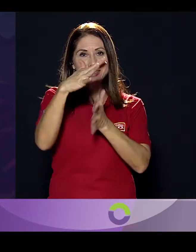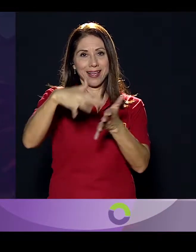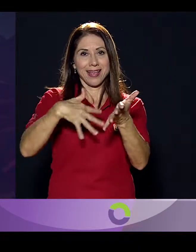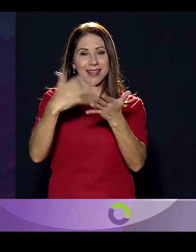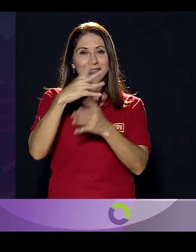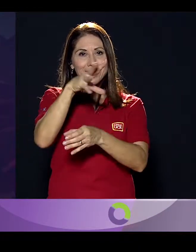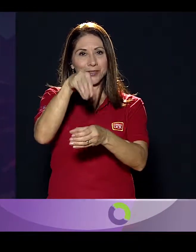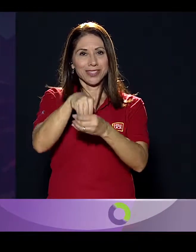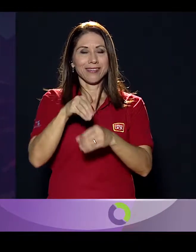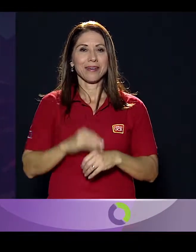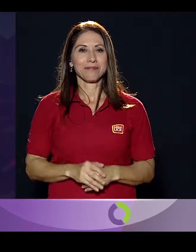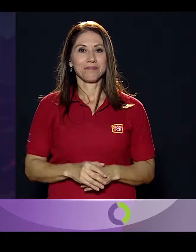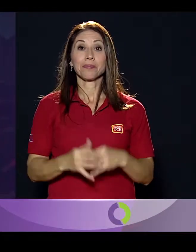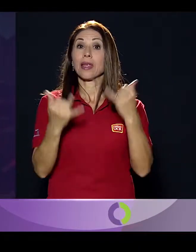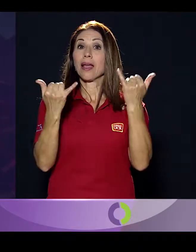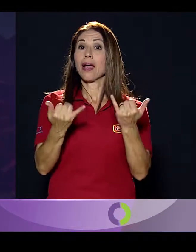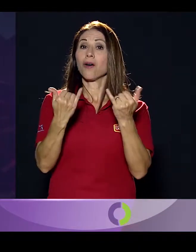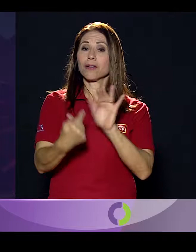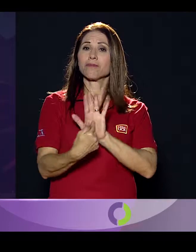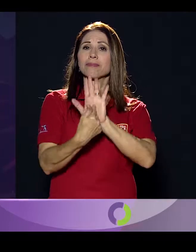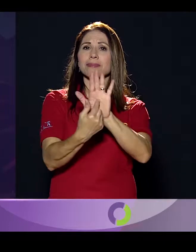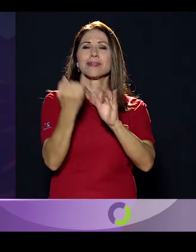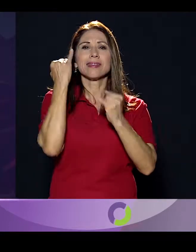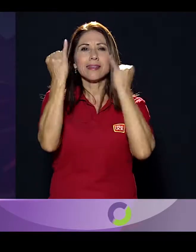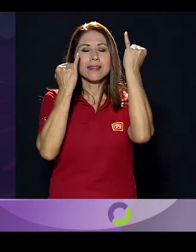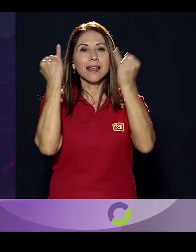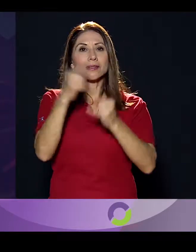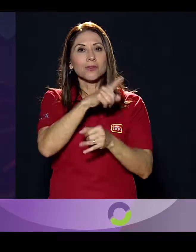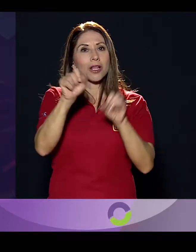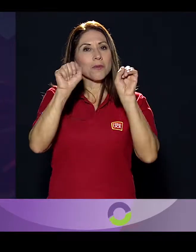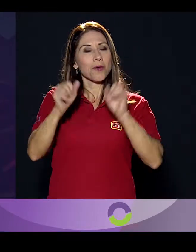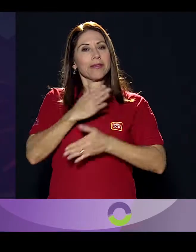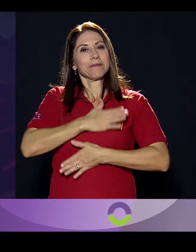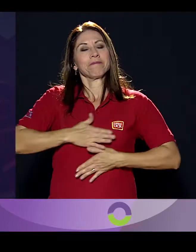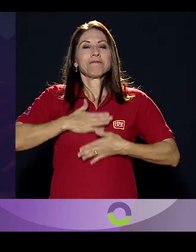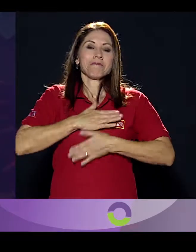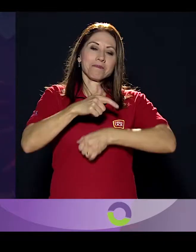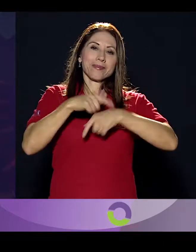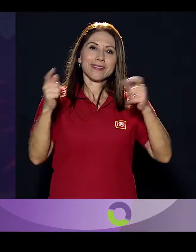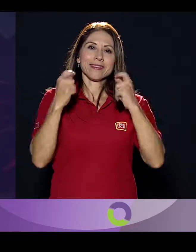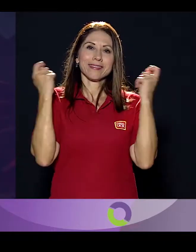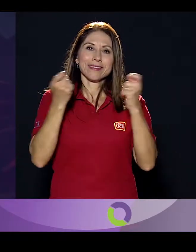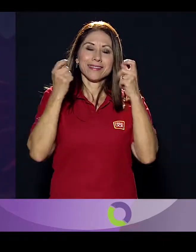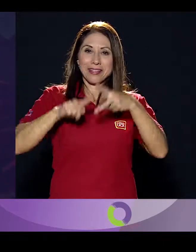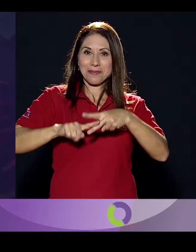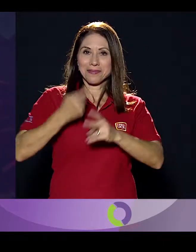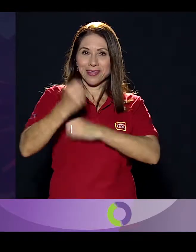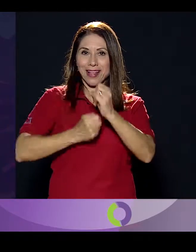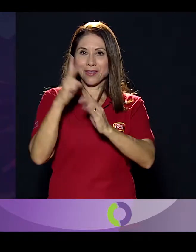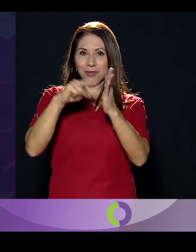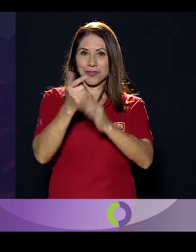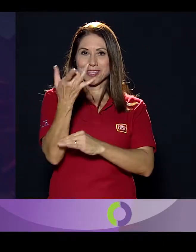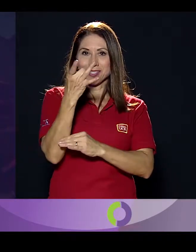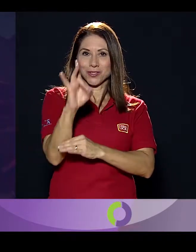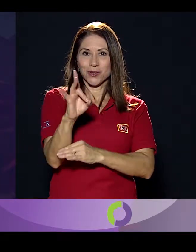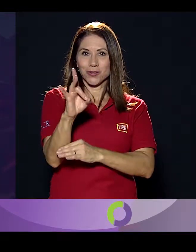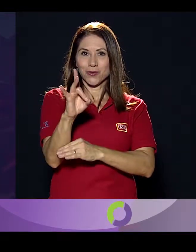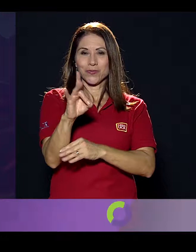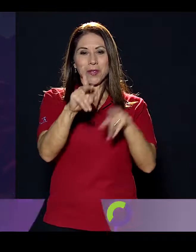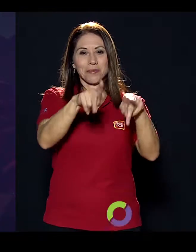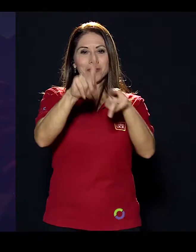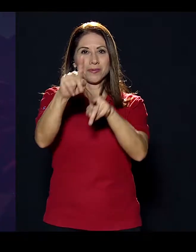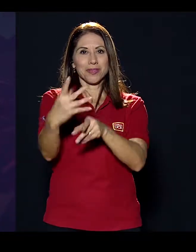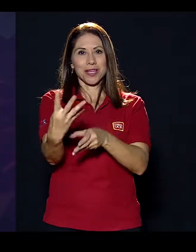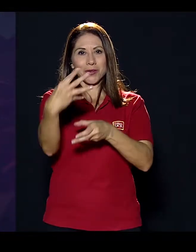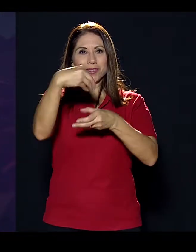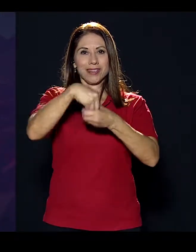nuestra Agenda Inclusiva. En esta ocasión le traemos ideas para que pueda disfrutar de sus fiestas y empezar el 2018 de la manera más